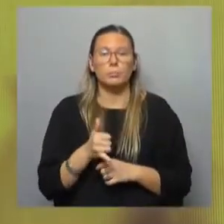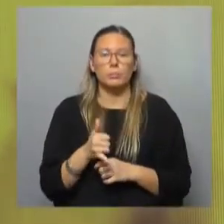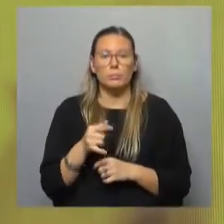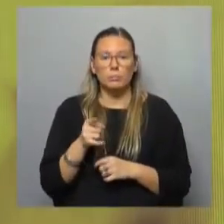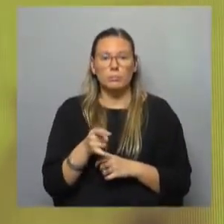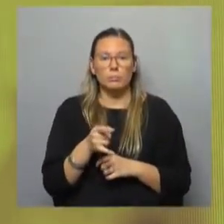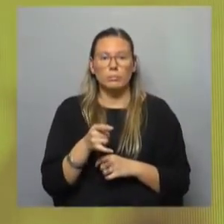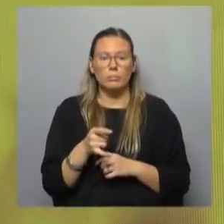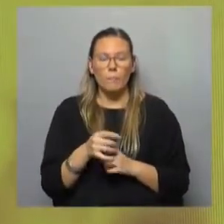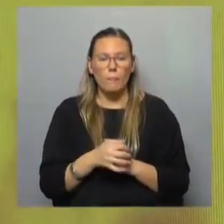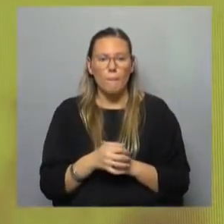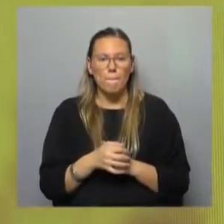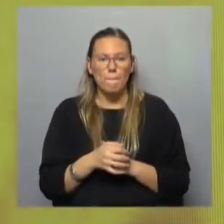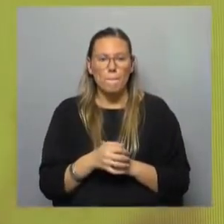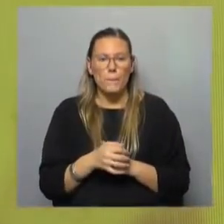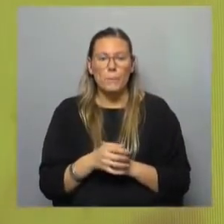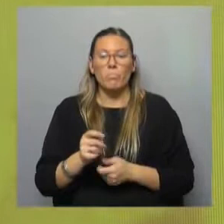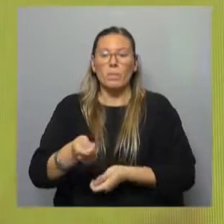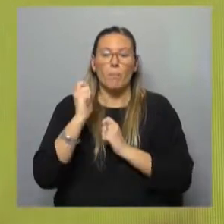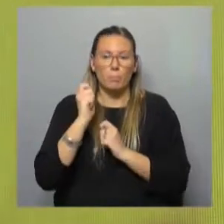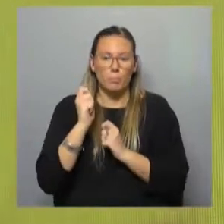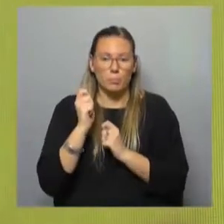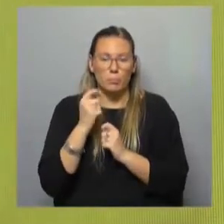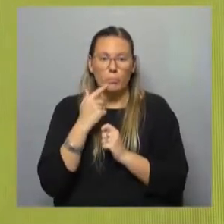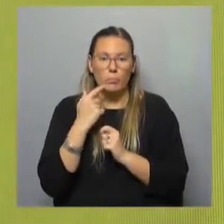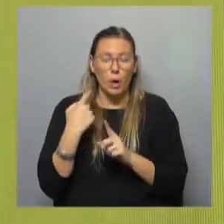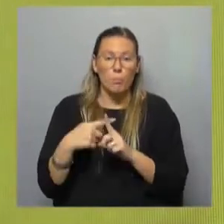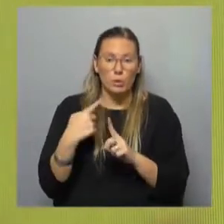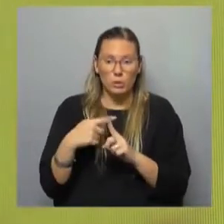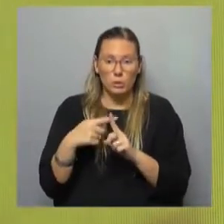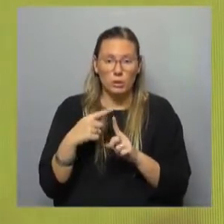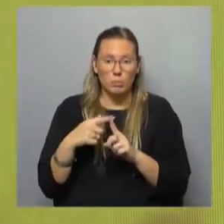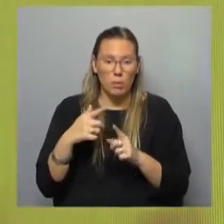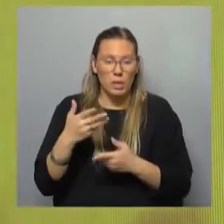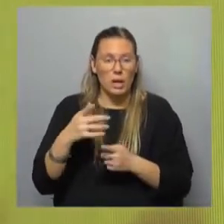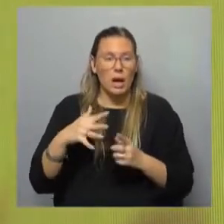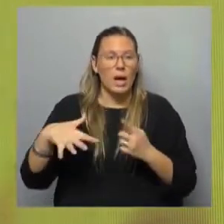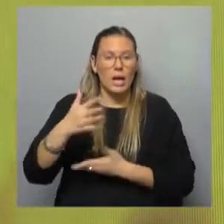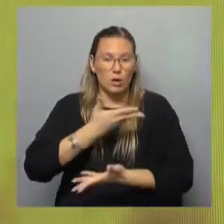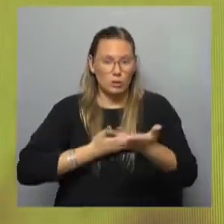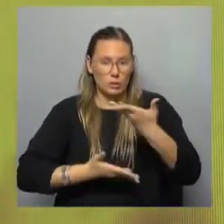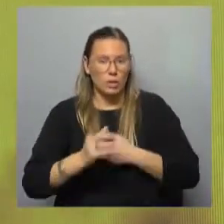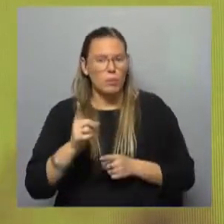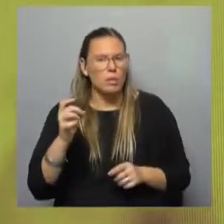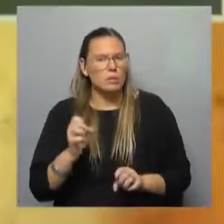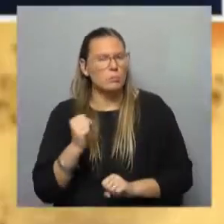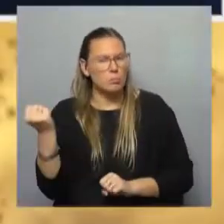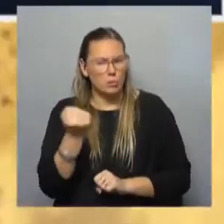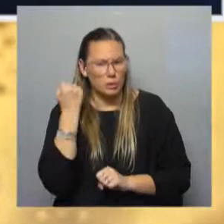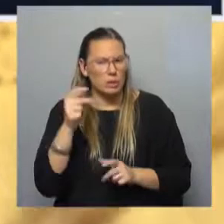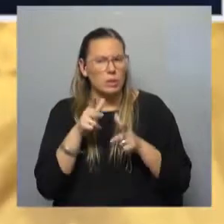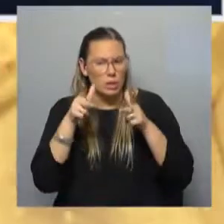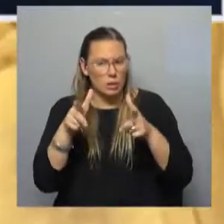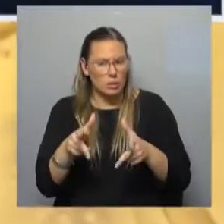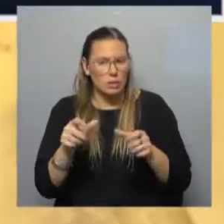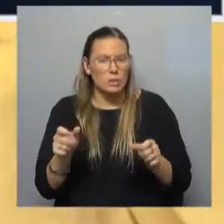él nos decía que la pesca artesanal es positiva para el ecosistema y que este es un mensaje que hay que dejarlo claro, porque siempre que